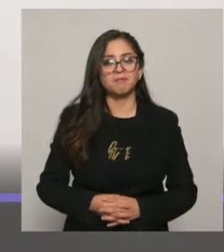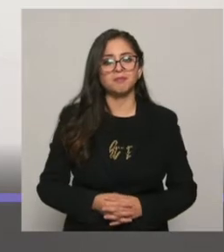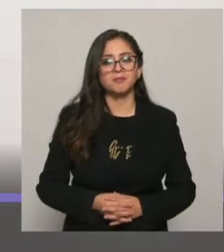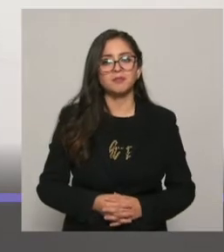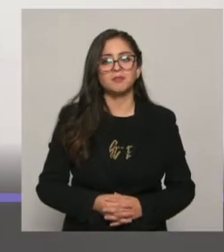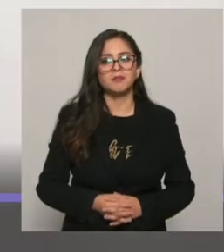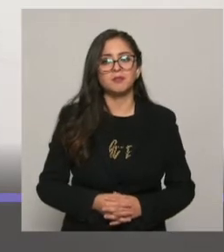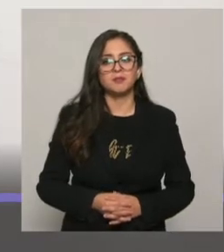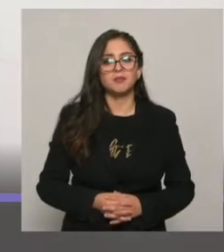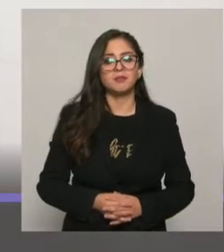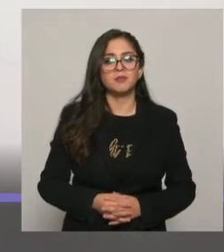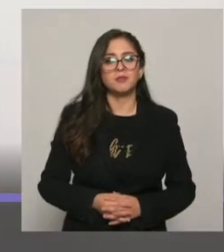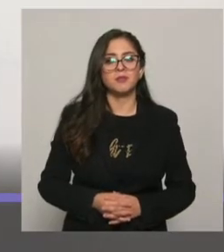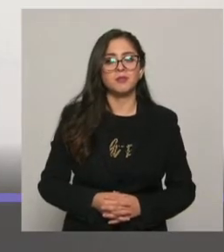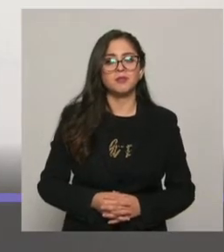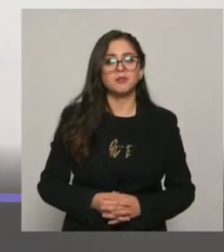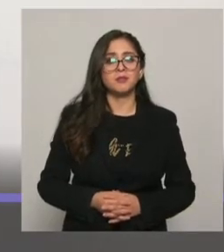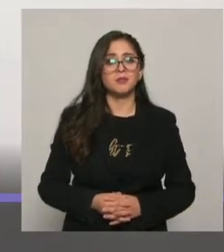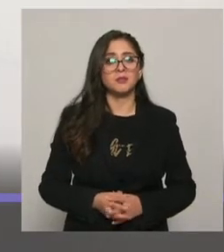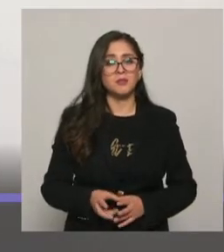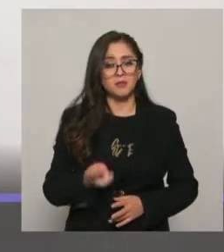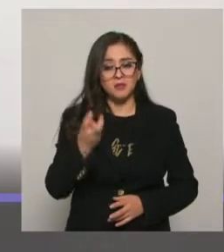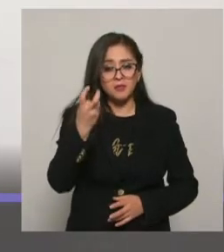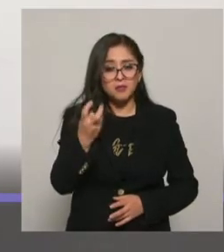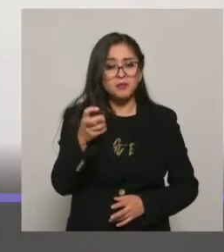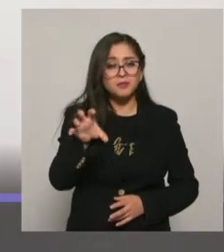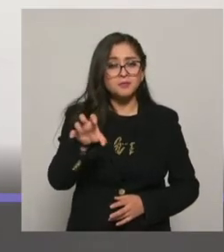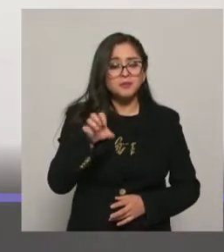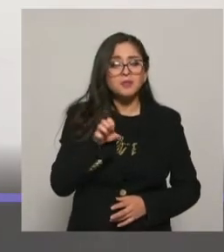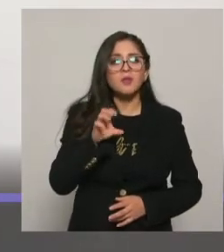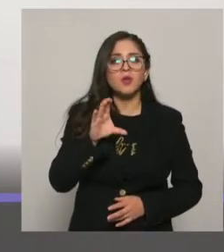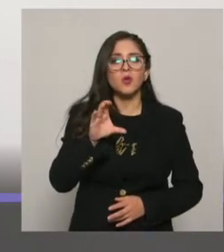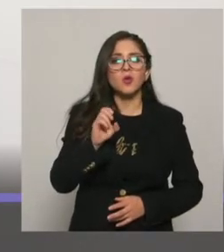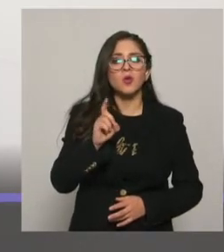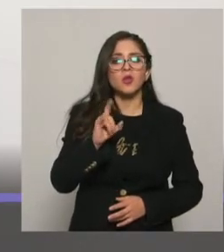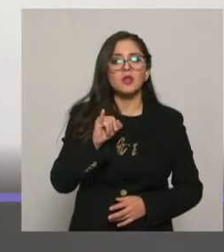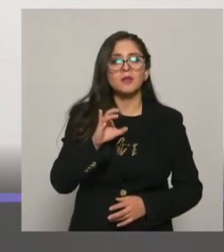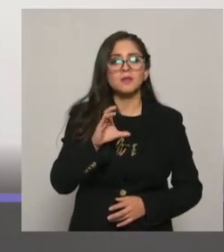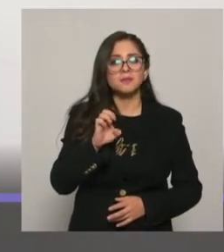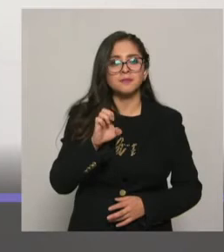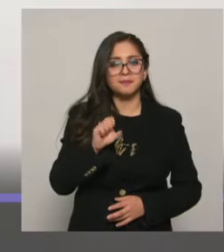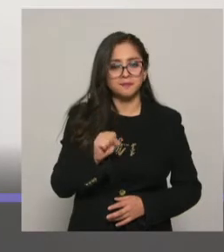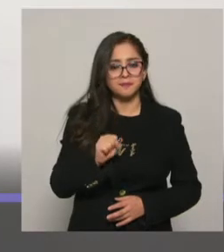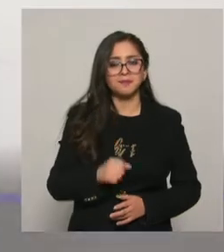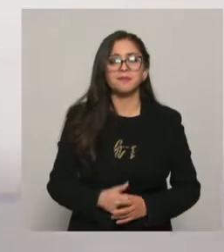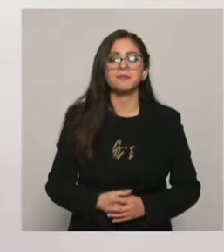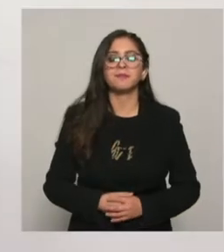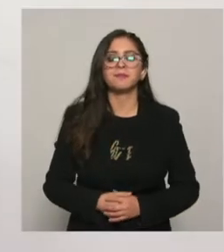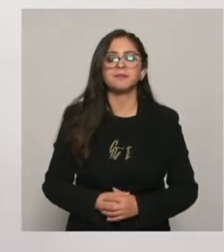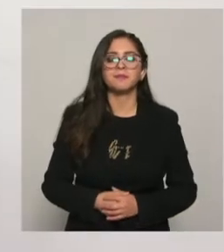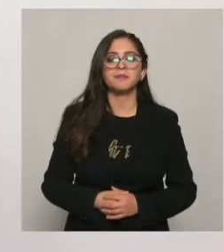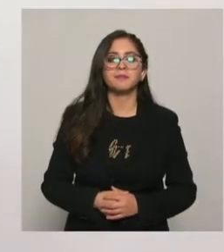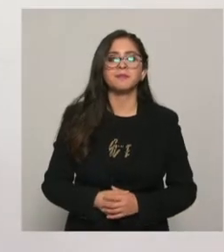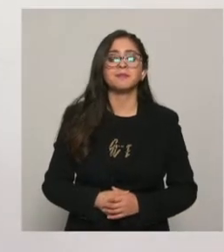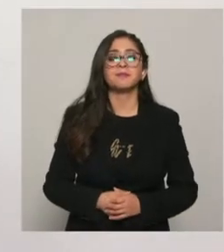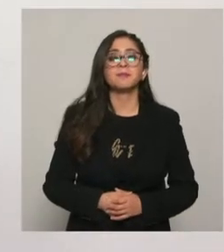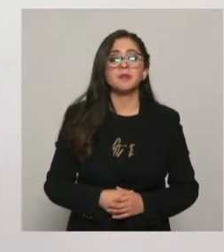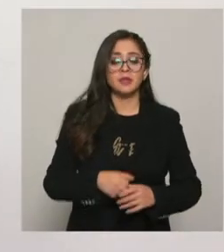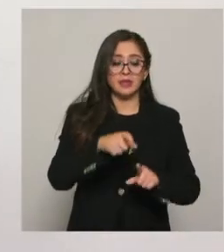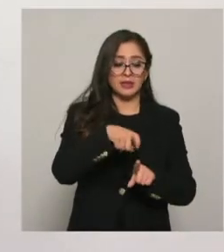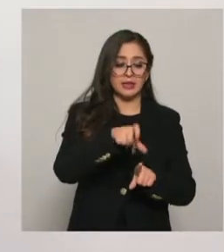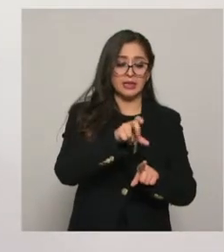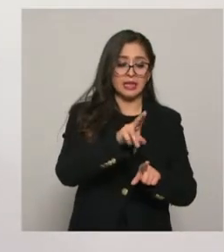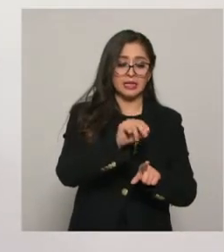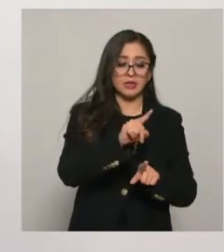Esto se retoma de los códices y dice, y luego fue Quetzalcóatl al